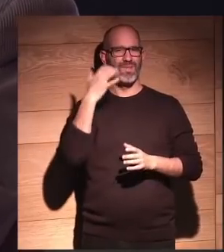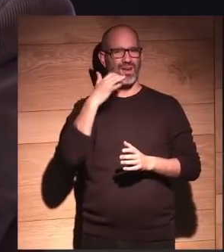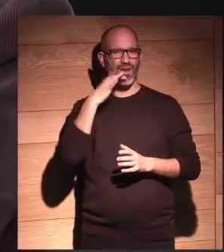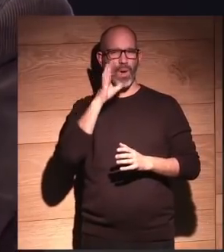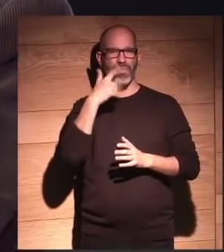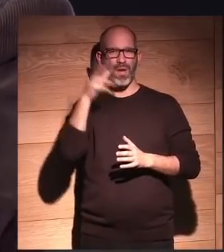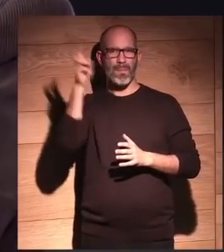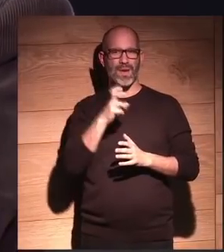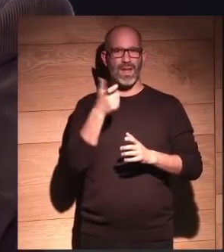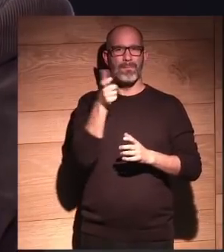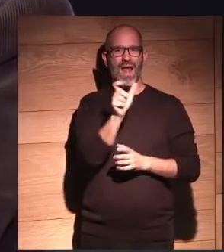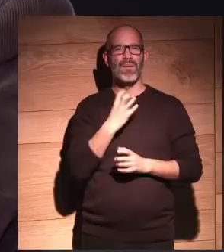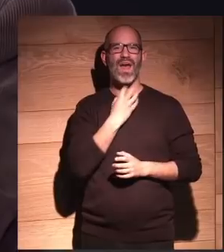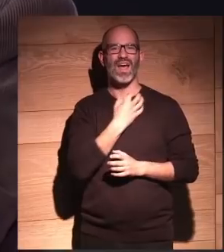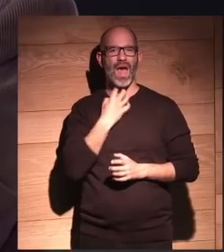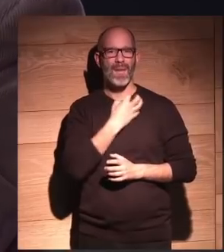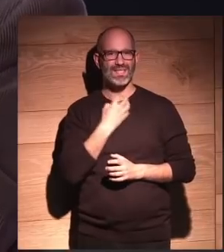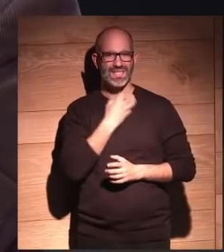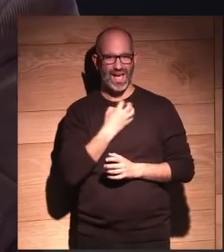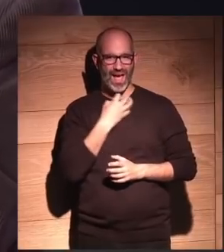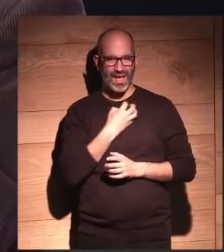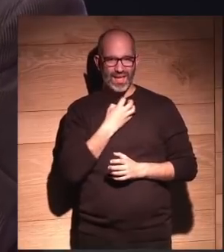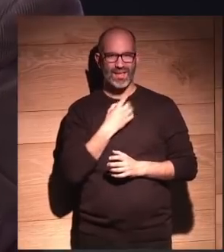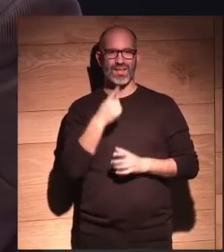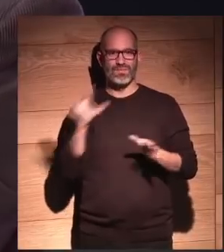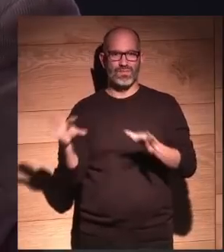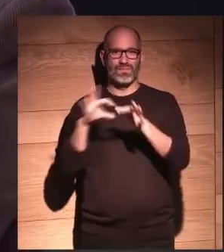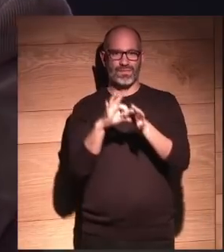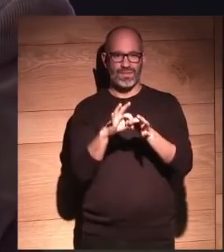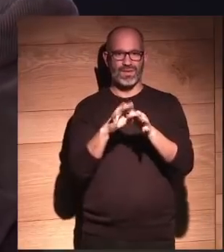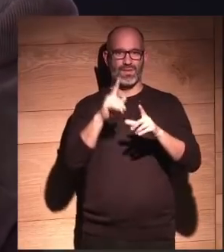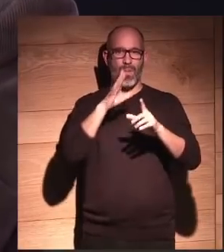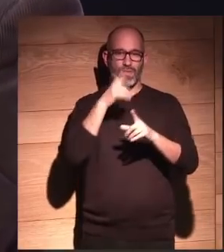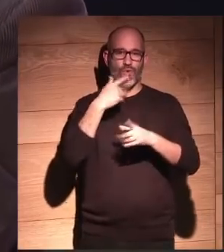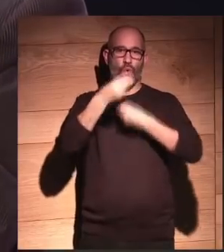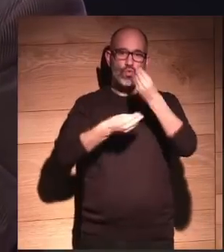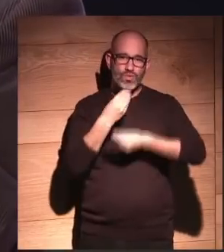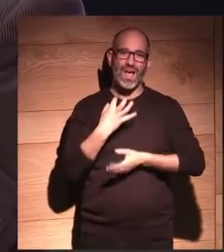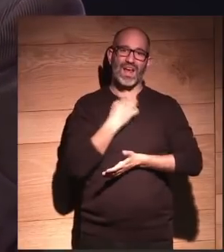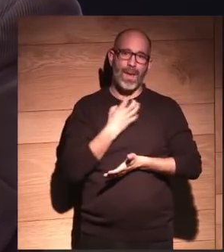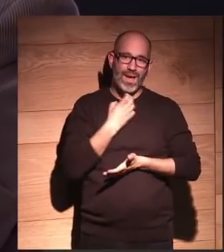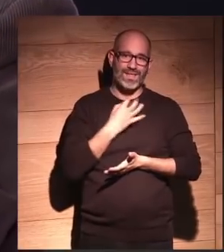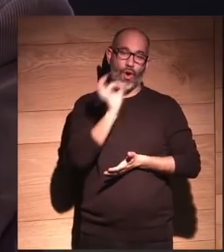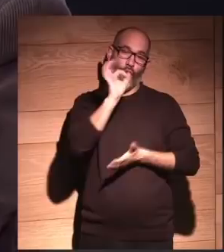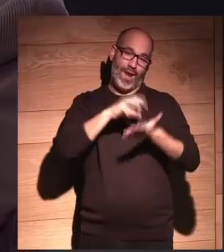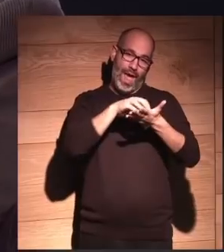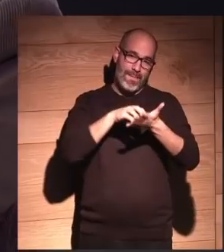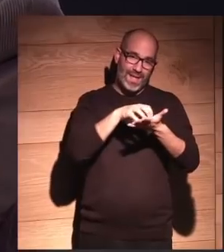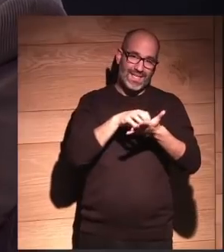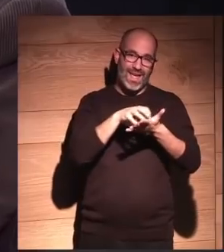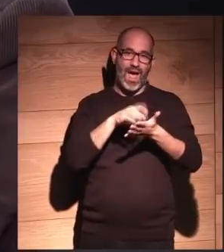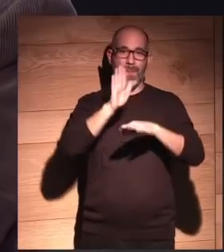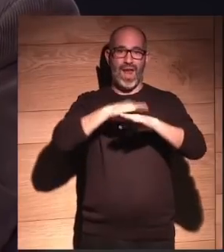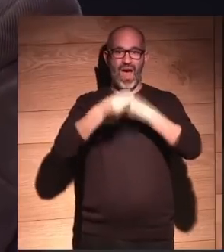de gramática, viene de grammar. De manera que además se une aquí de que utiliza la gramática para hacernos con glamour un programa de